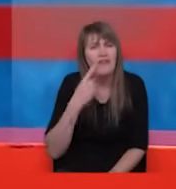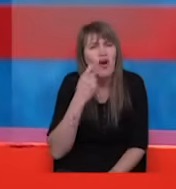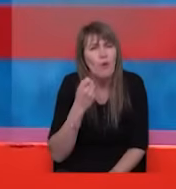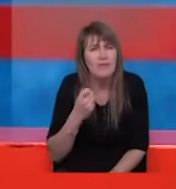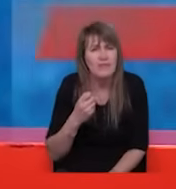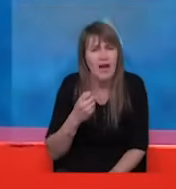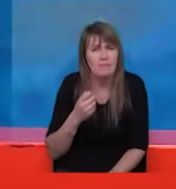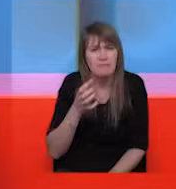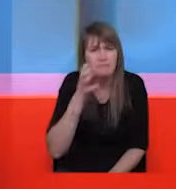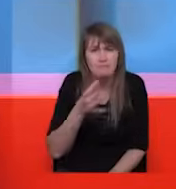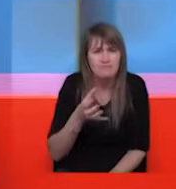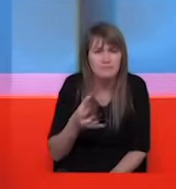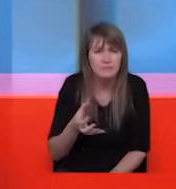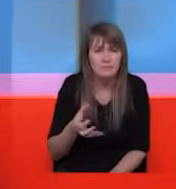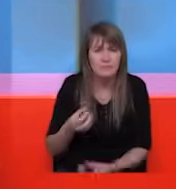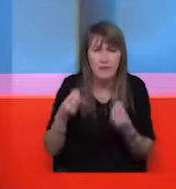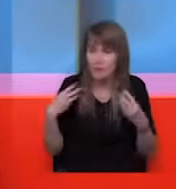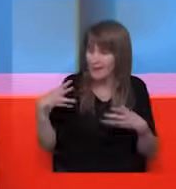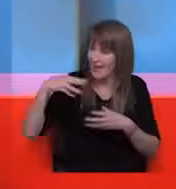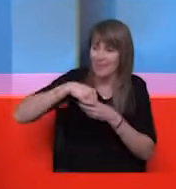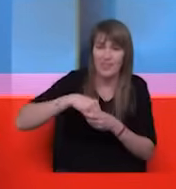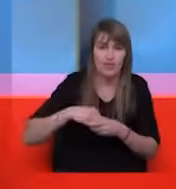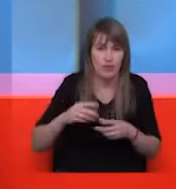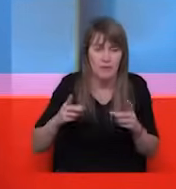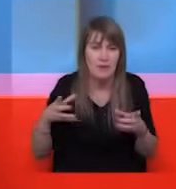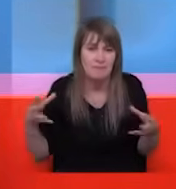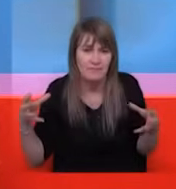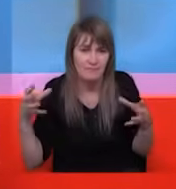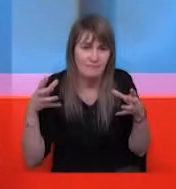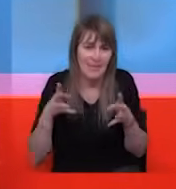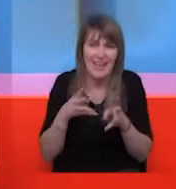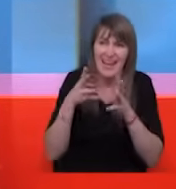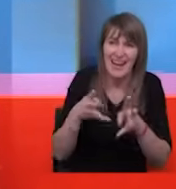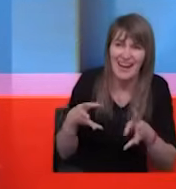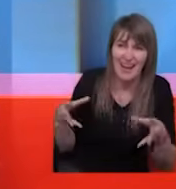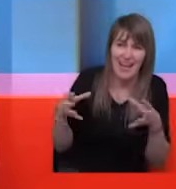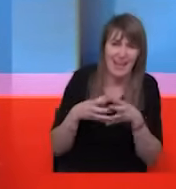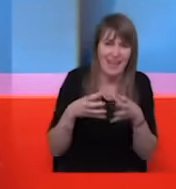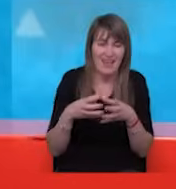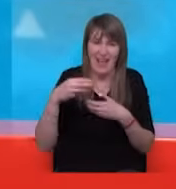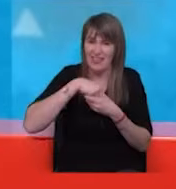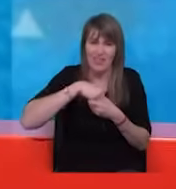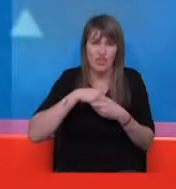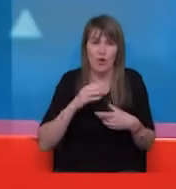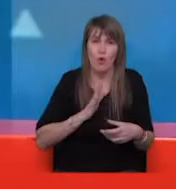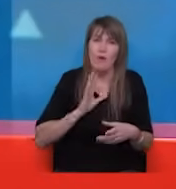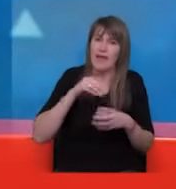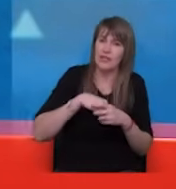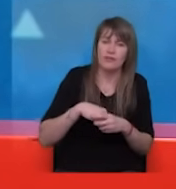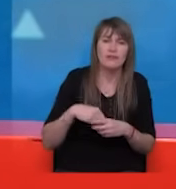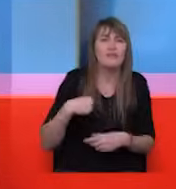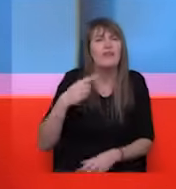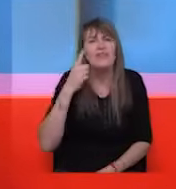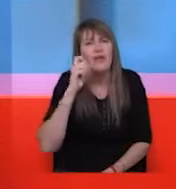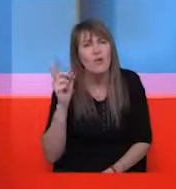no le dabas eso? Me parece que estábamos tan imbuidos en esa guerra de guerrilla, ¿no? En esa. Tan metidos muy adentro, en esos combates,